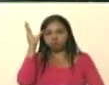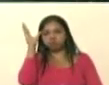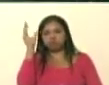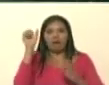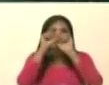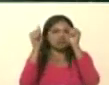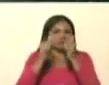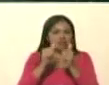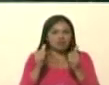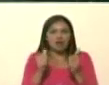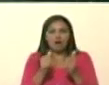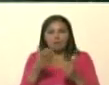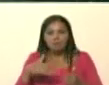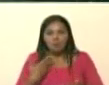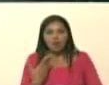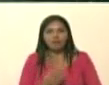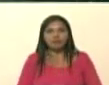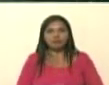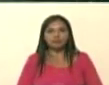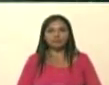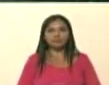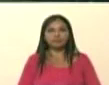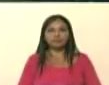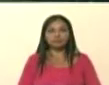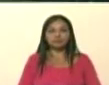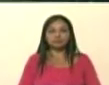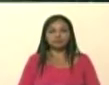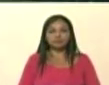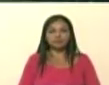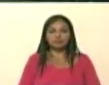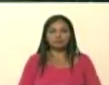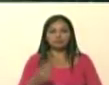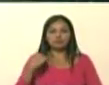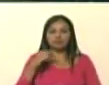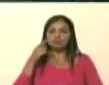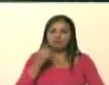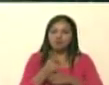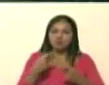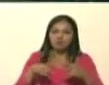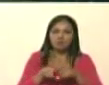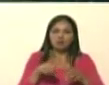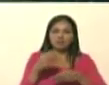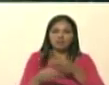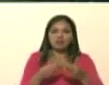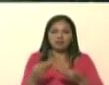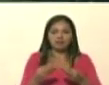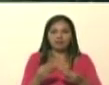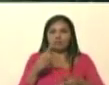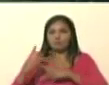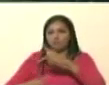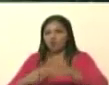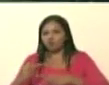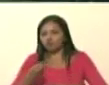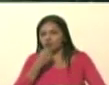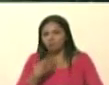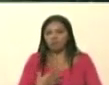cinematográfica tiene el reto de hacer una superproducción